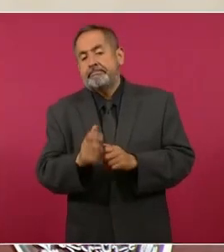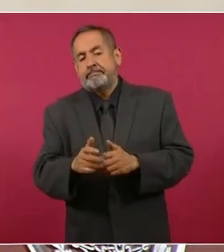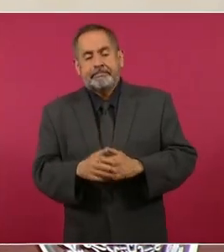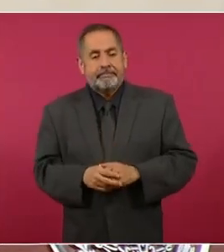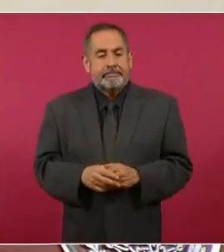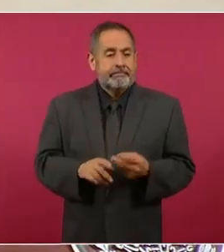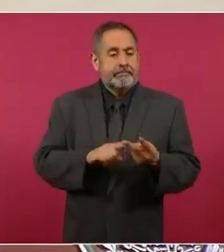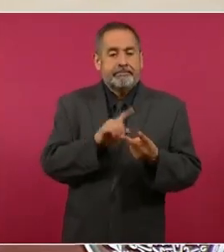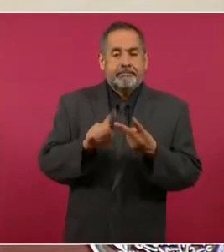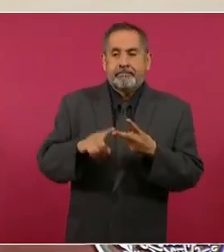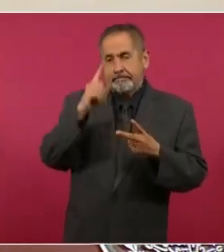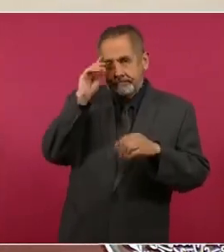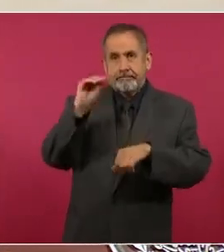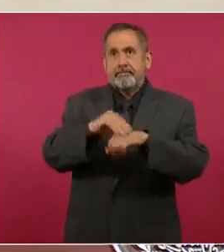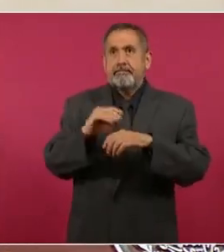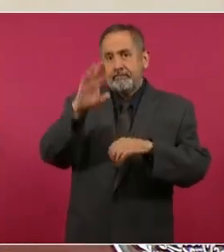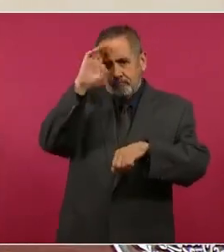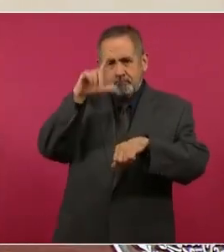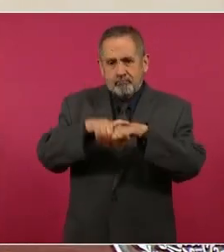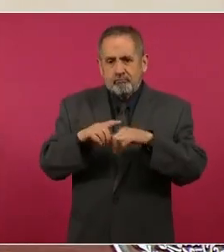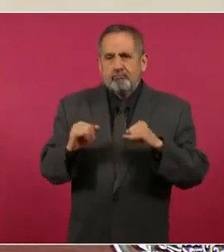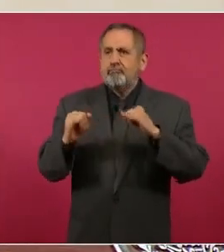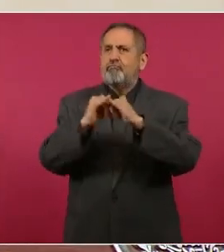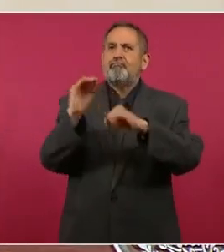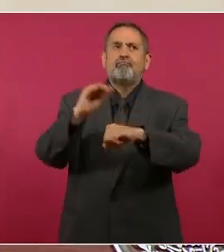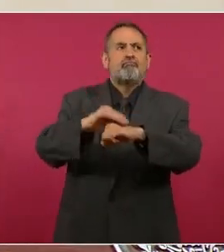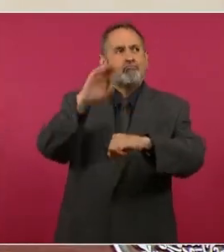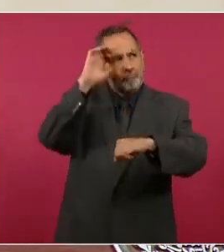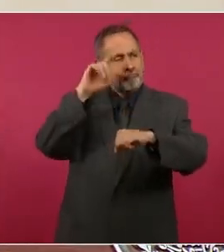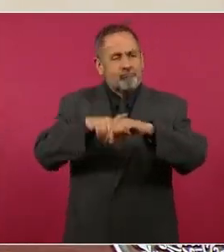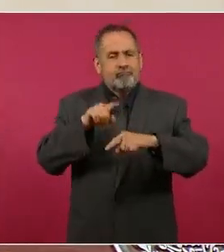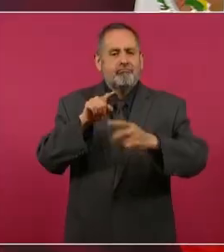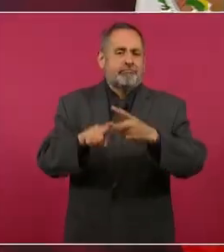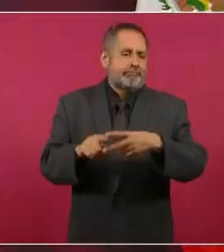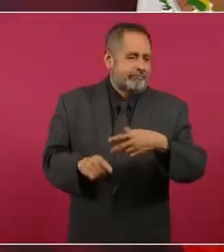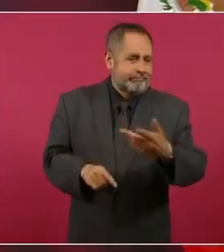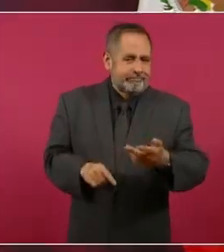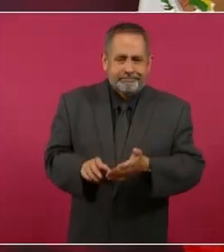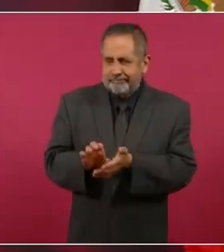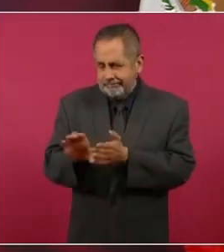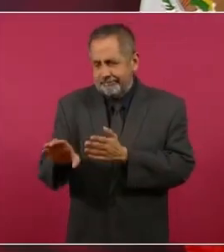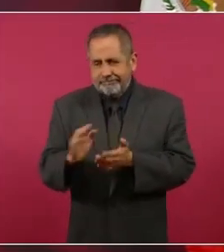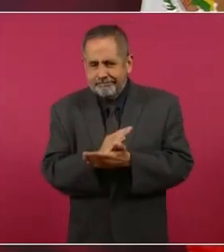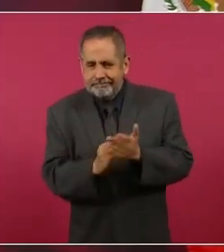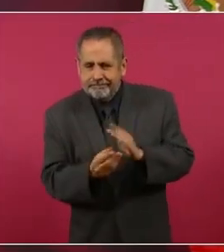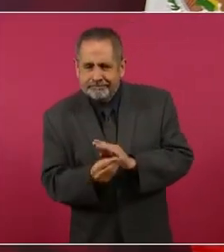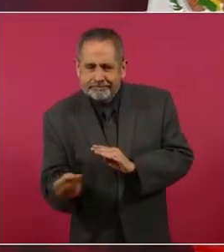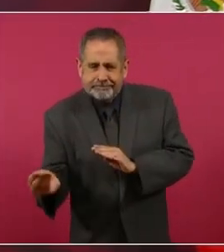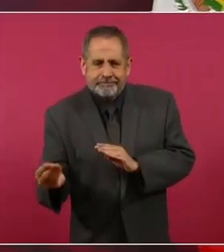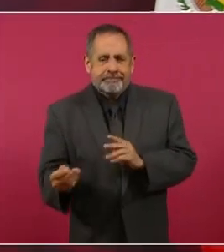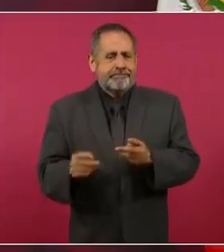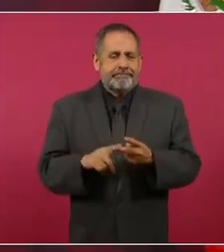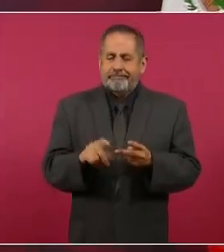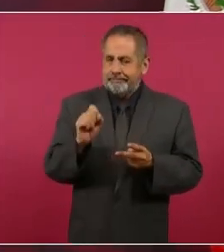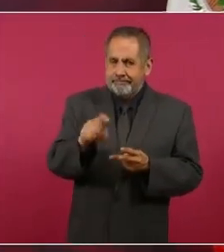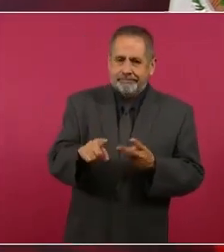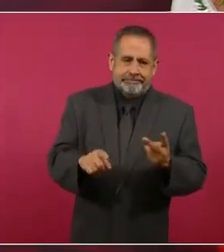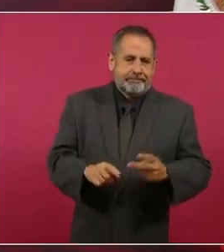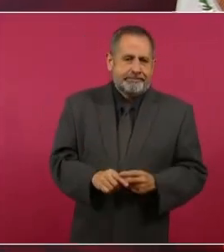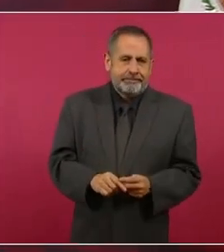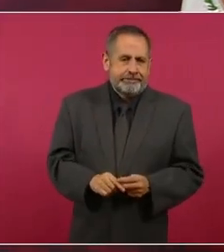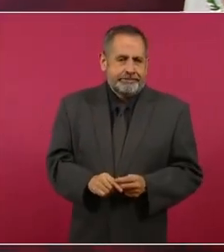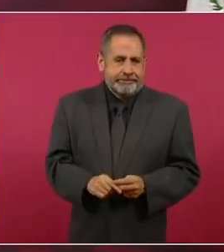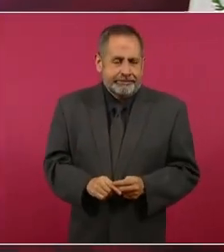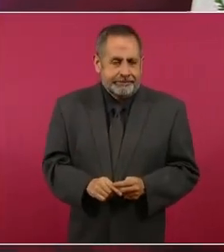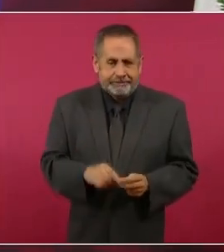Instalaciones culturales también estaban entregadas, o sea, en